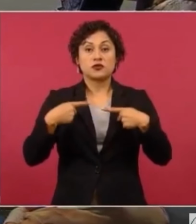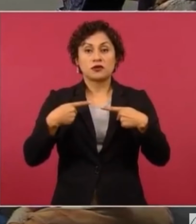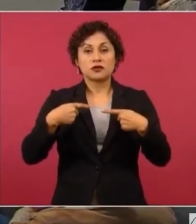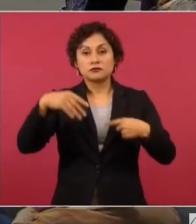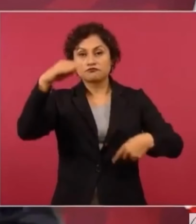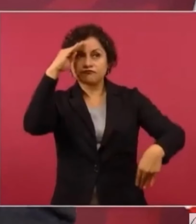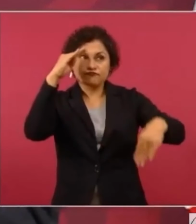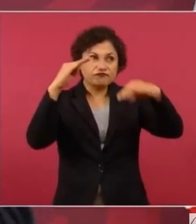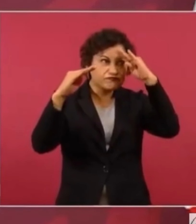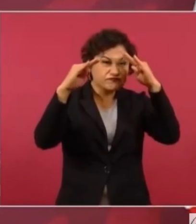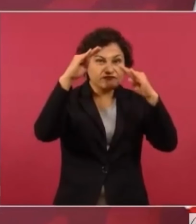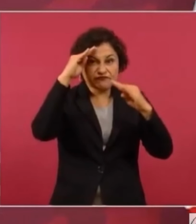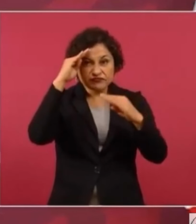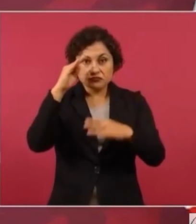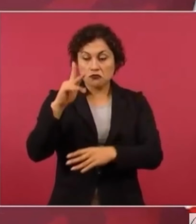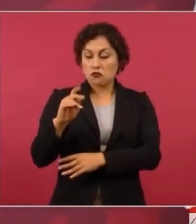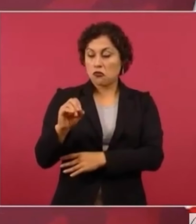dicen,